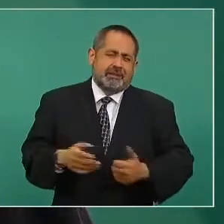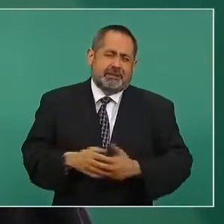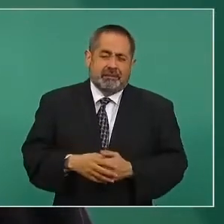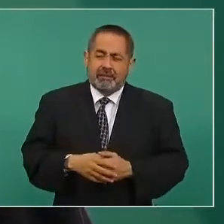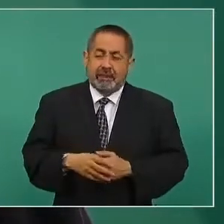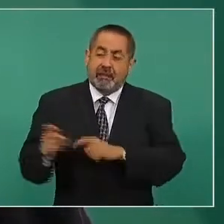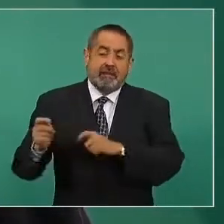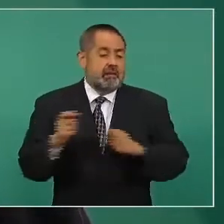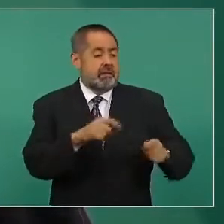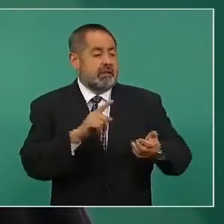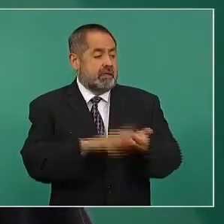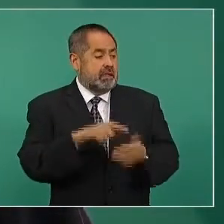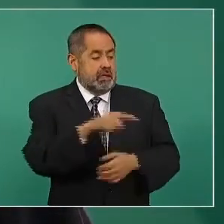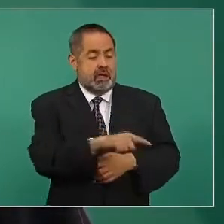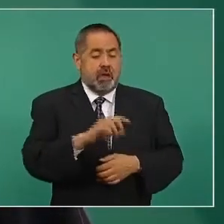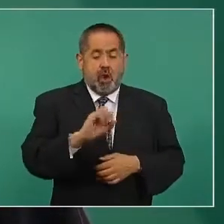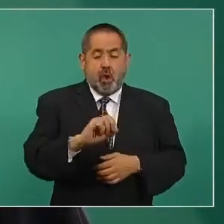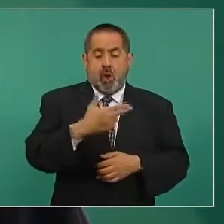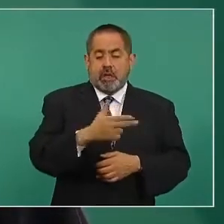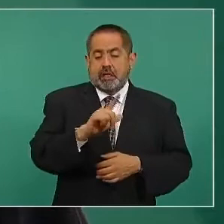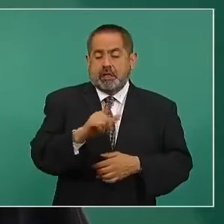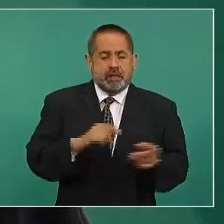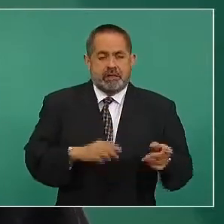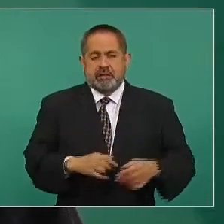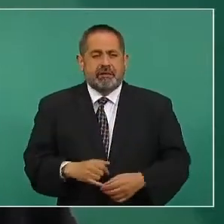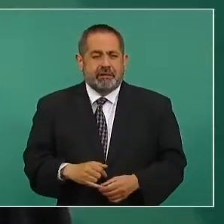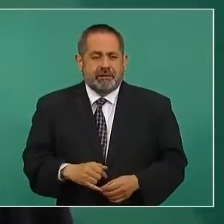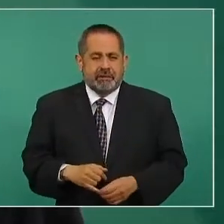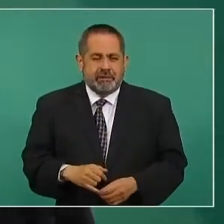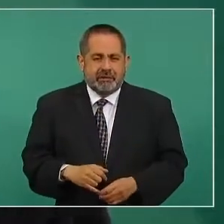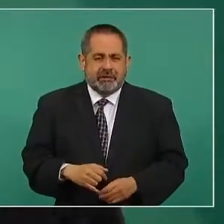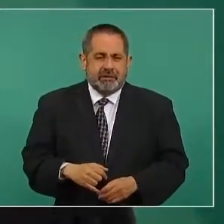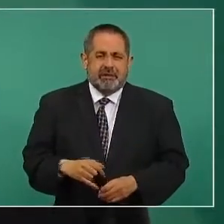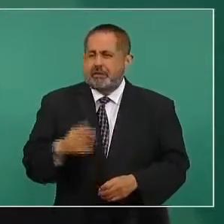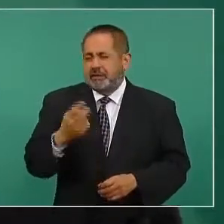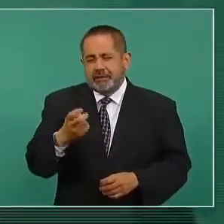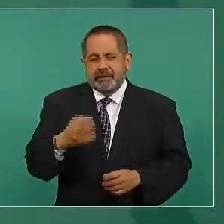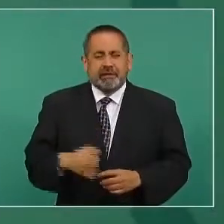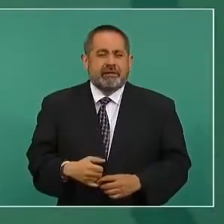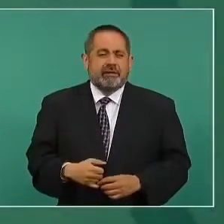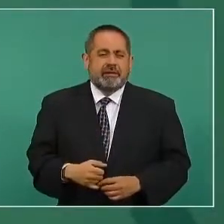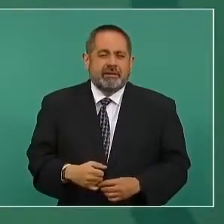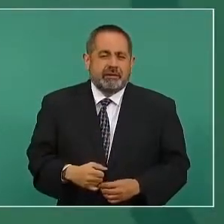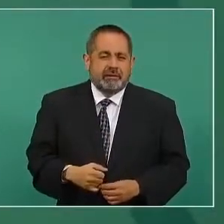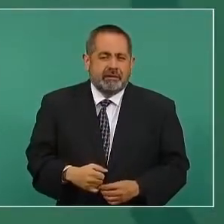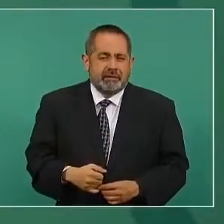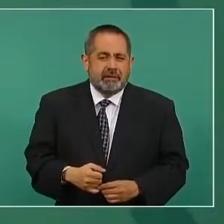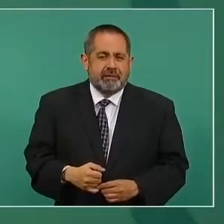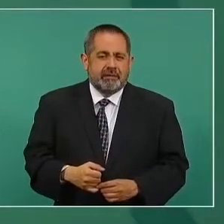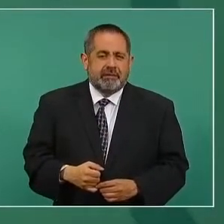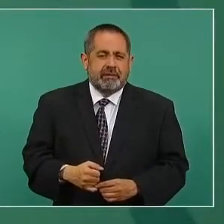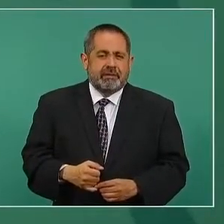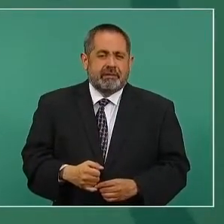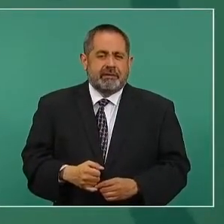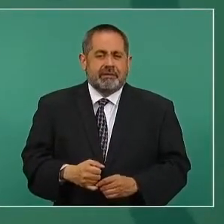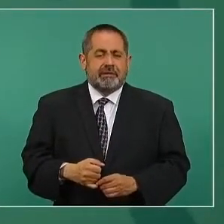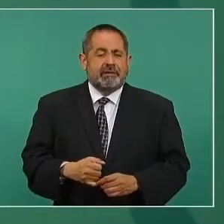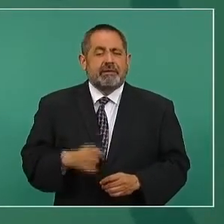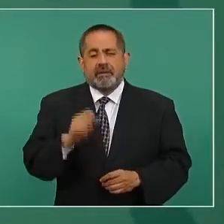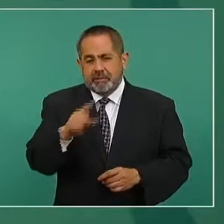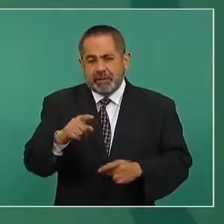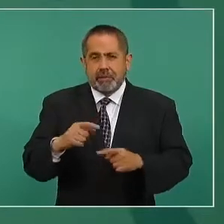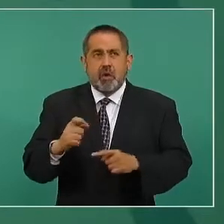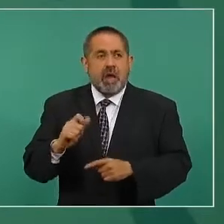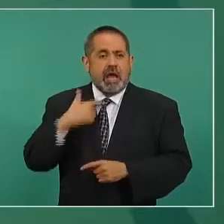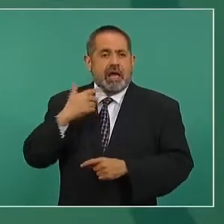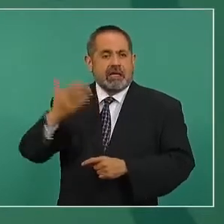Y por eso le dieron a OHL. Pero así, en el